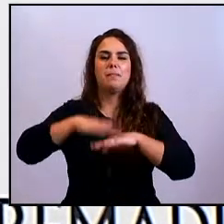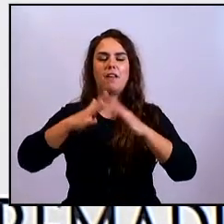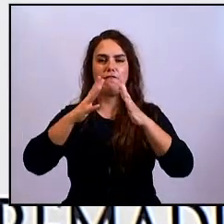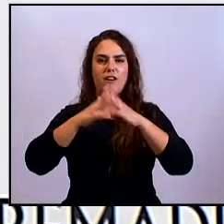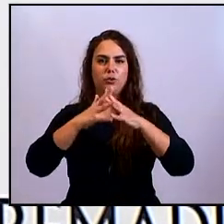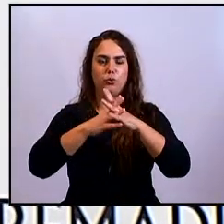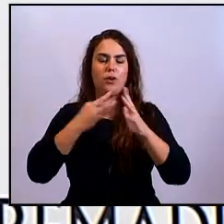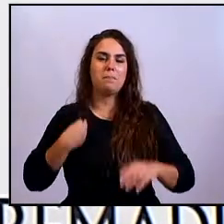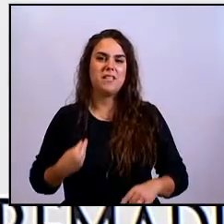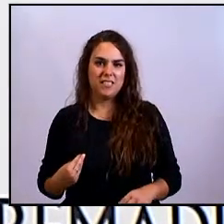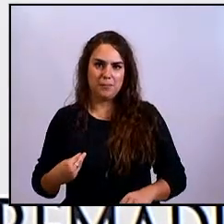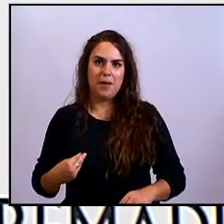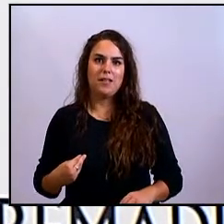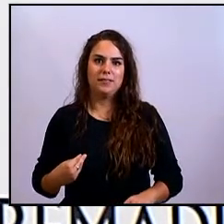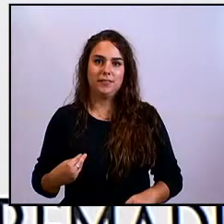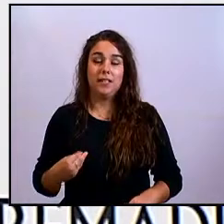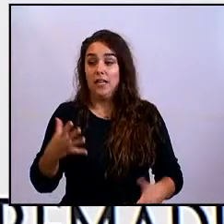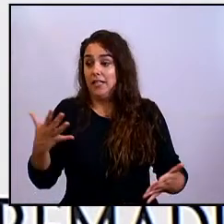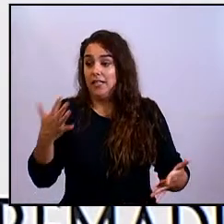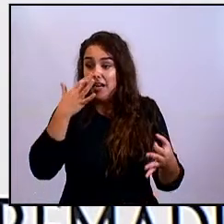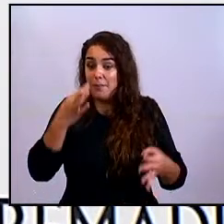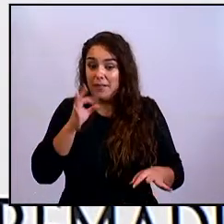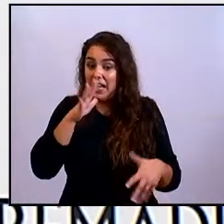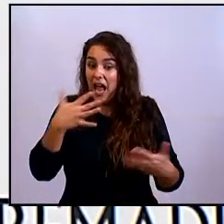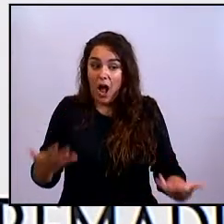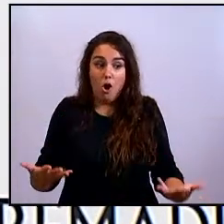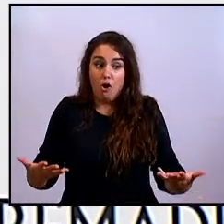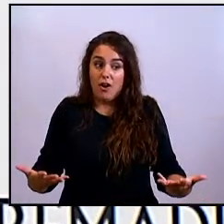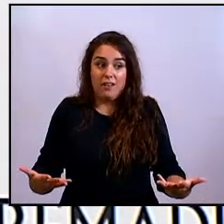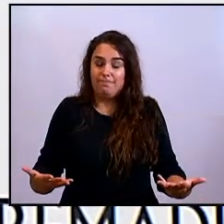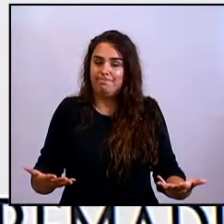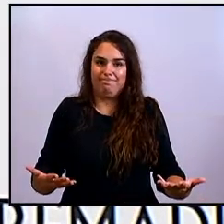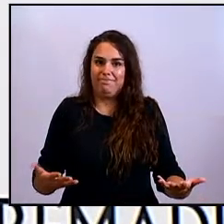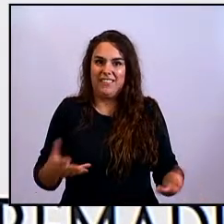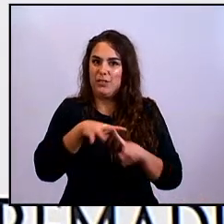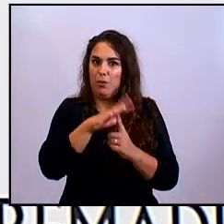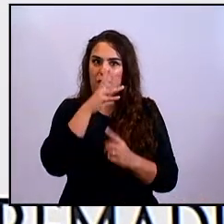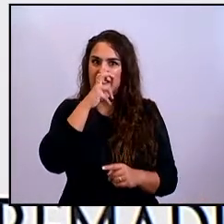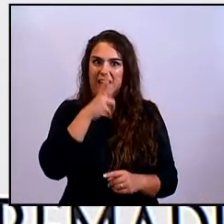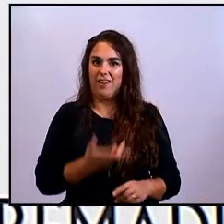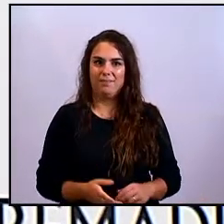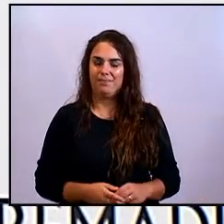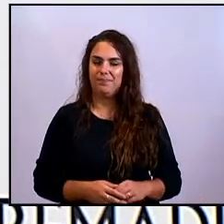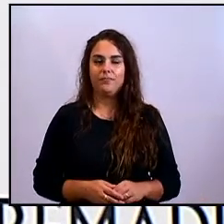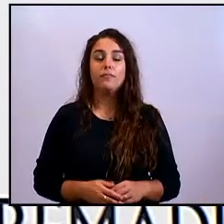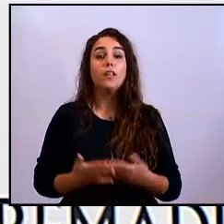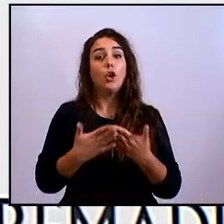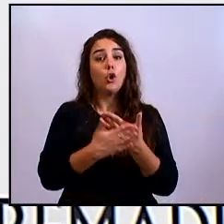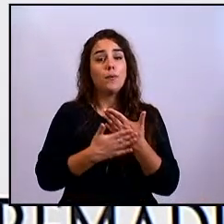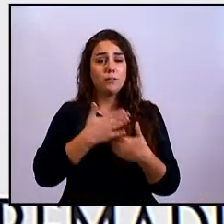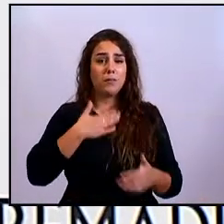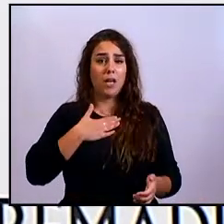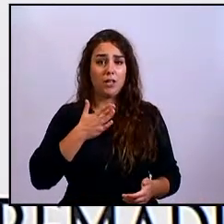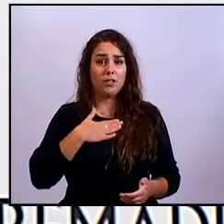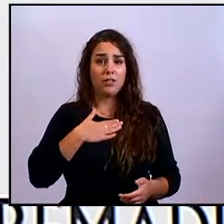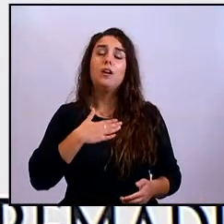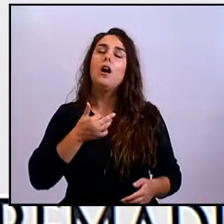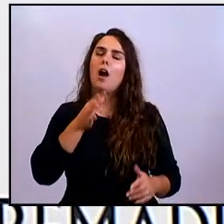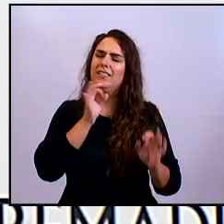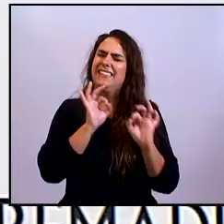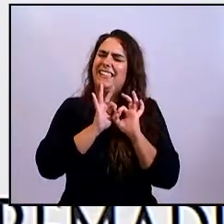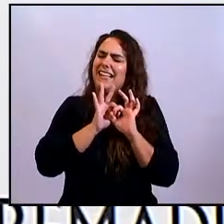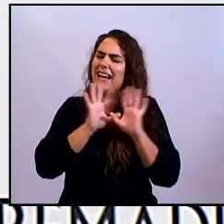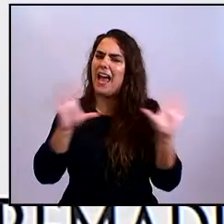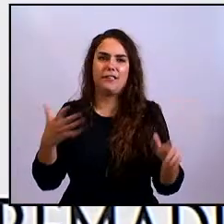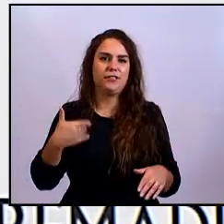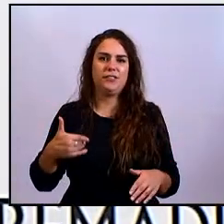infraestructuras que realmente nos encontramos en un estado deplorable. Nuestro Gobierno tiene muy claro que